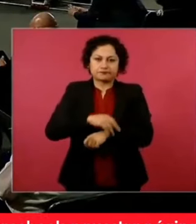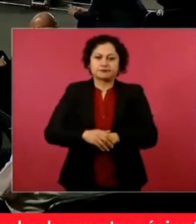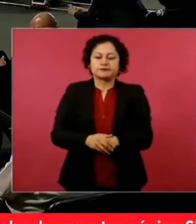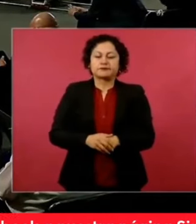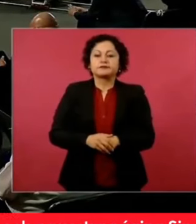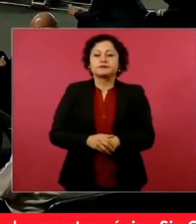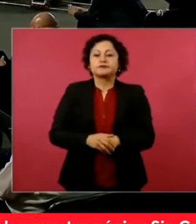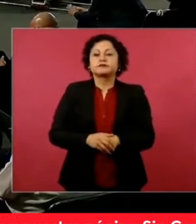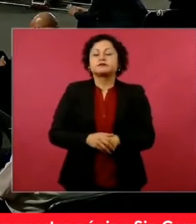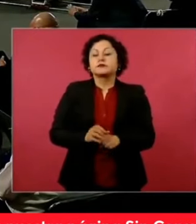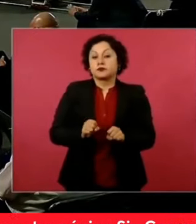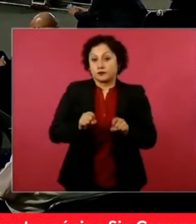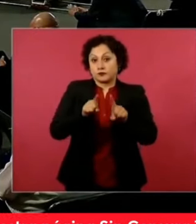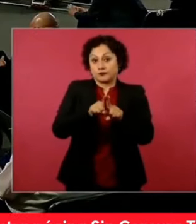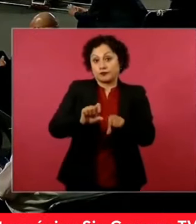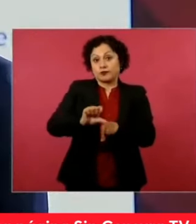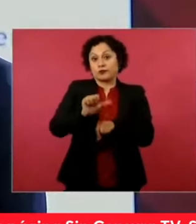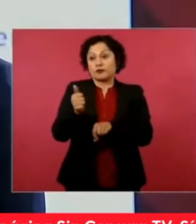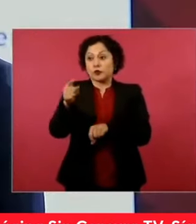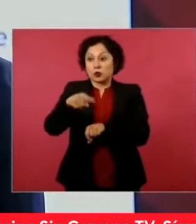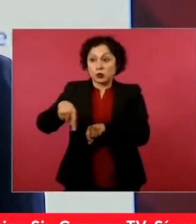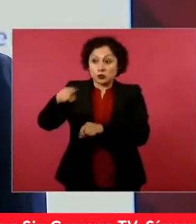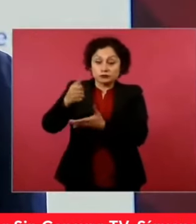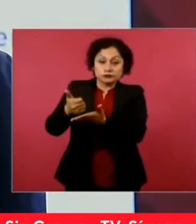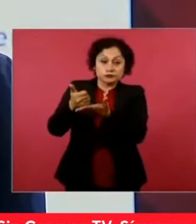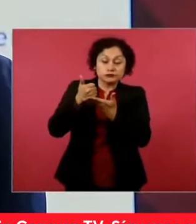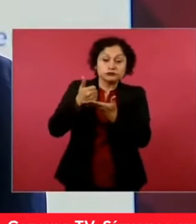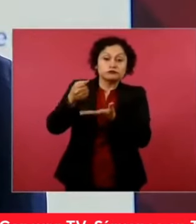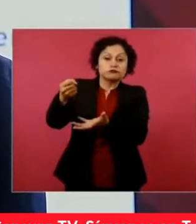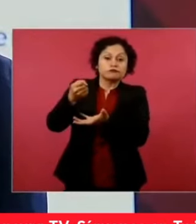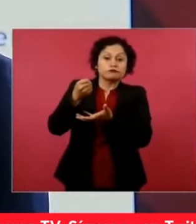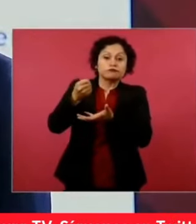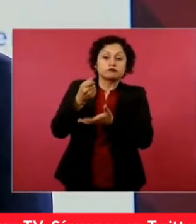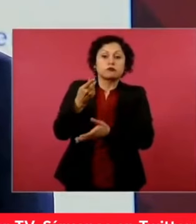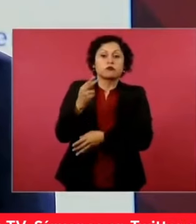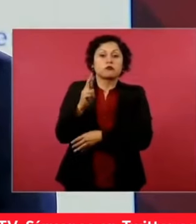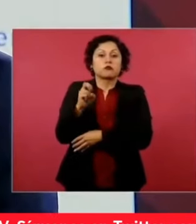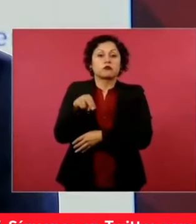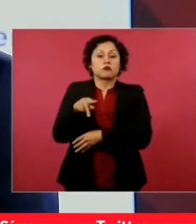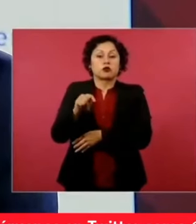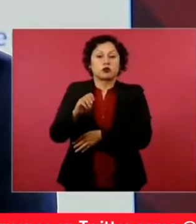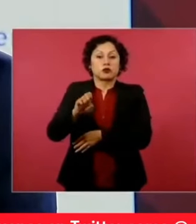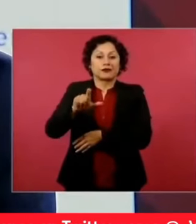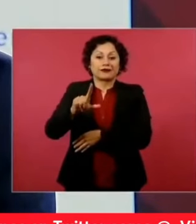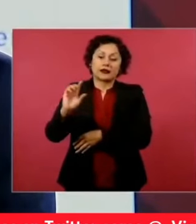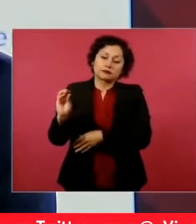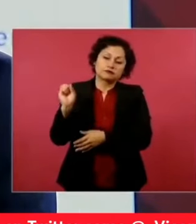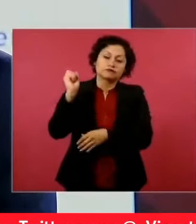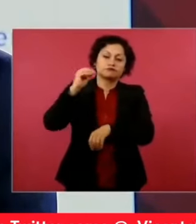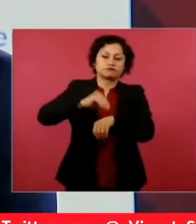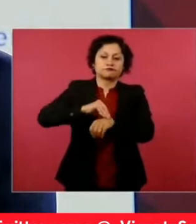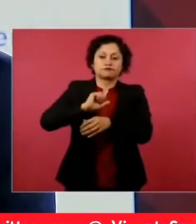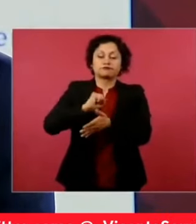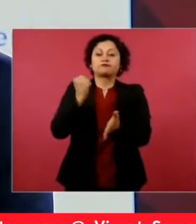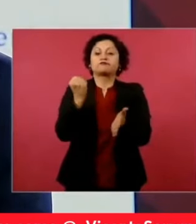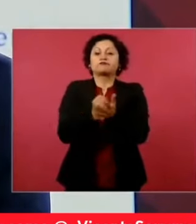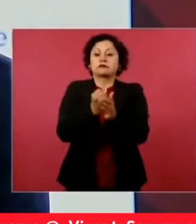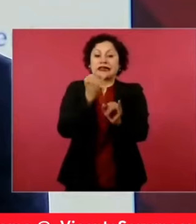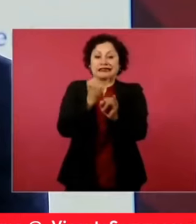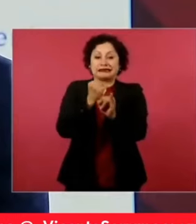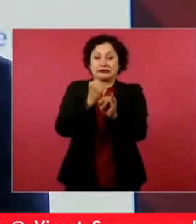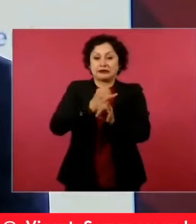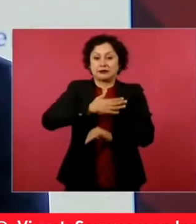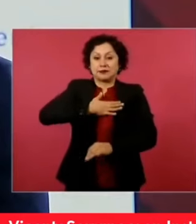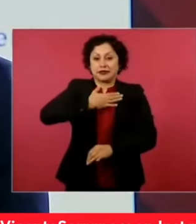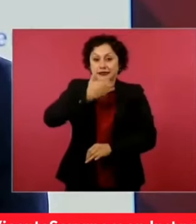del organismo promotor de inversiones Promtel, se ha creado una marca Internet para el Bienestar para ofrecer